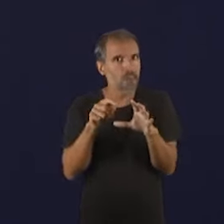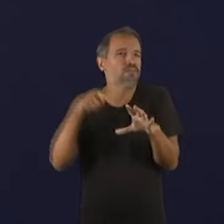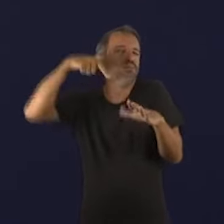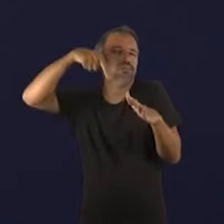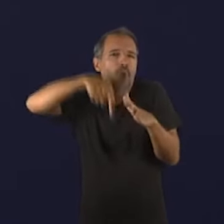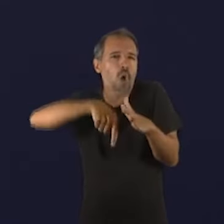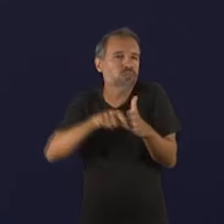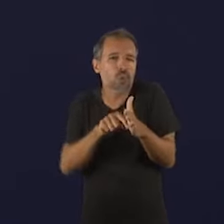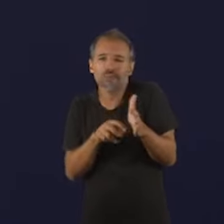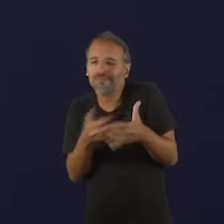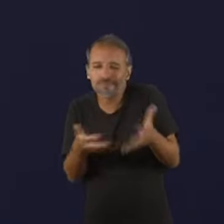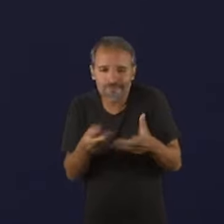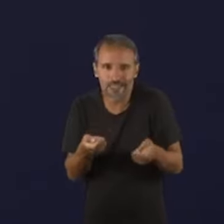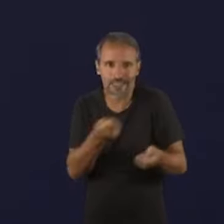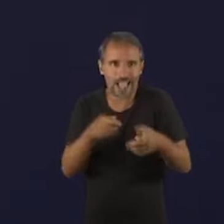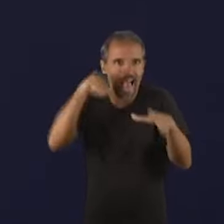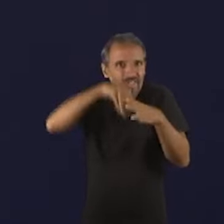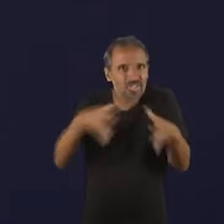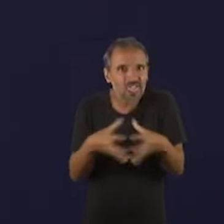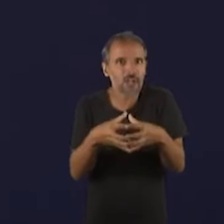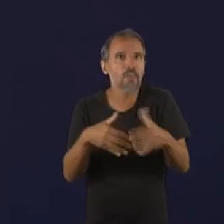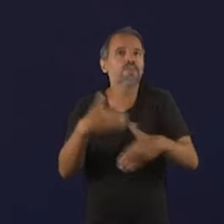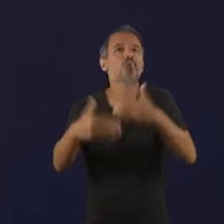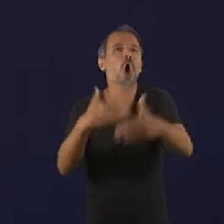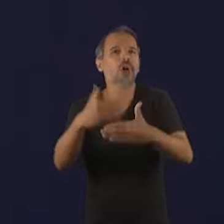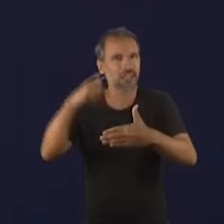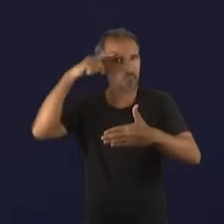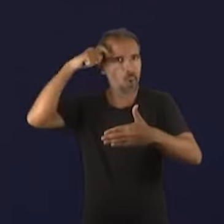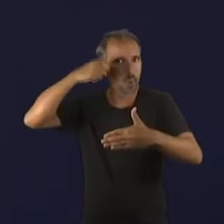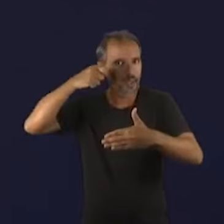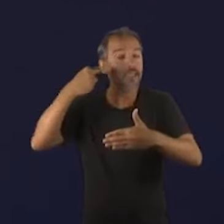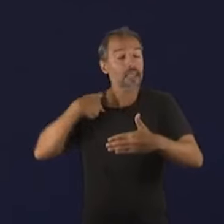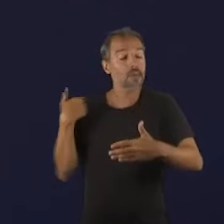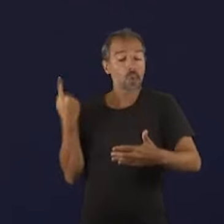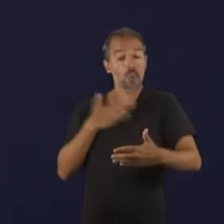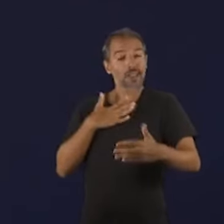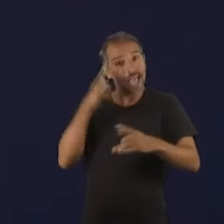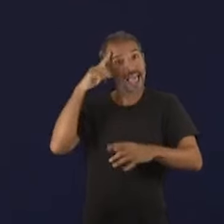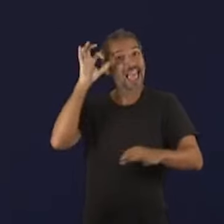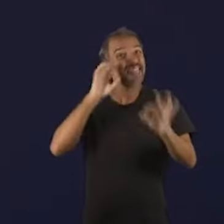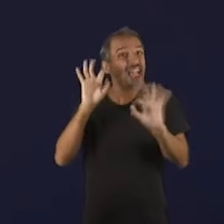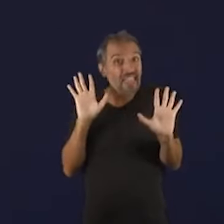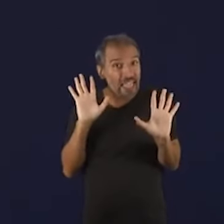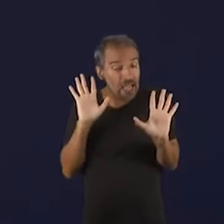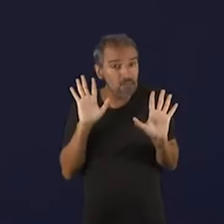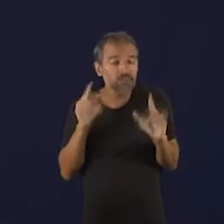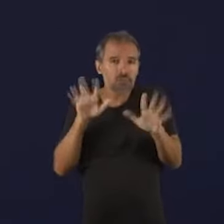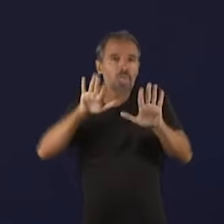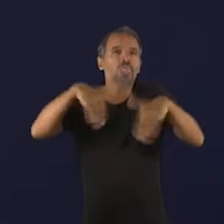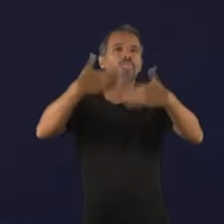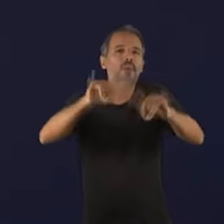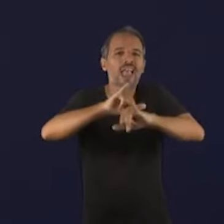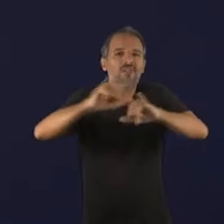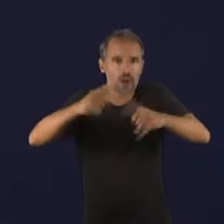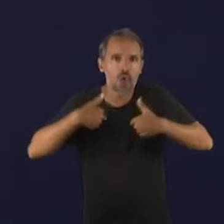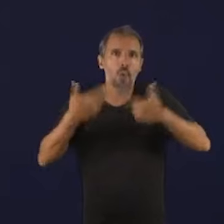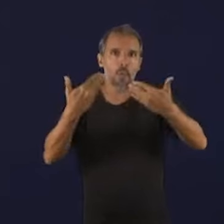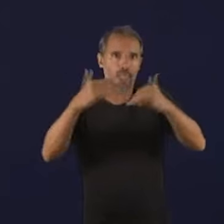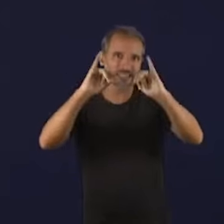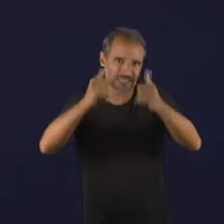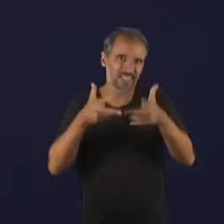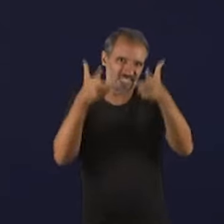complejo Y de lo delicado y como parte de nuestra estrategia judicial eh informaré Solo lo que pueda lo que